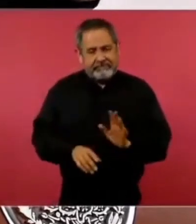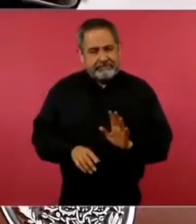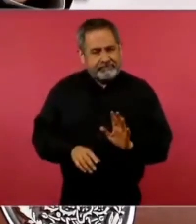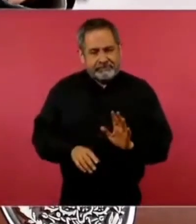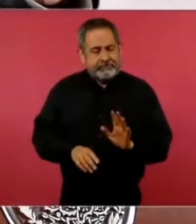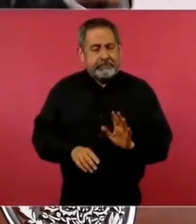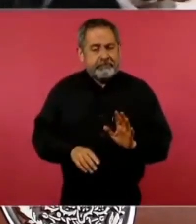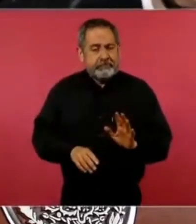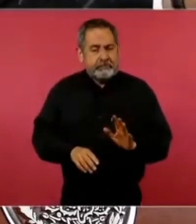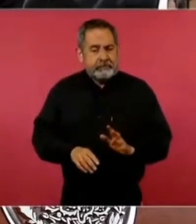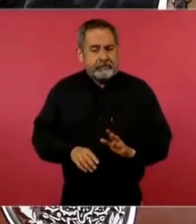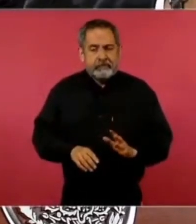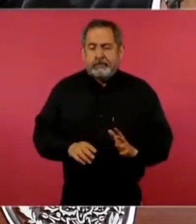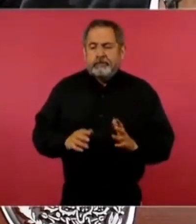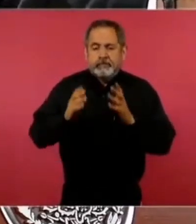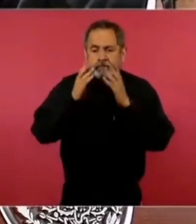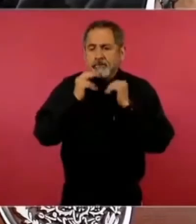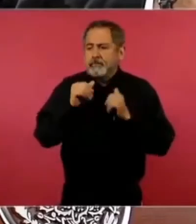no existió